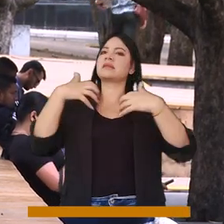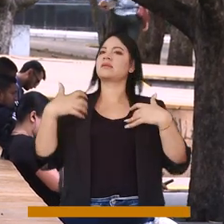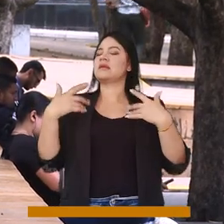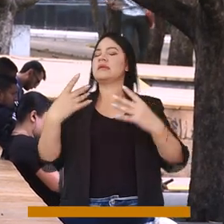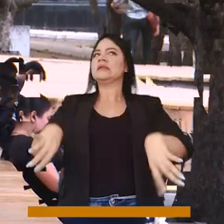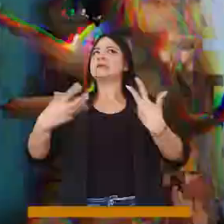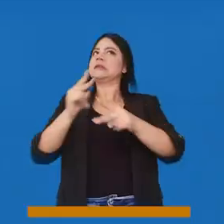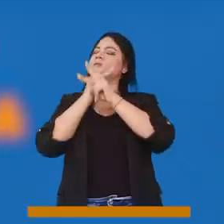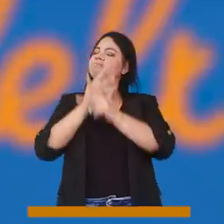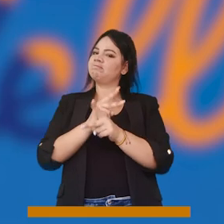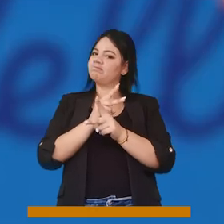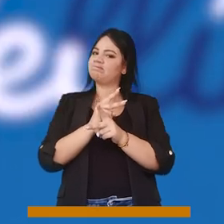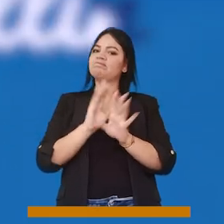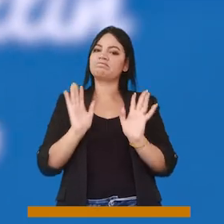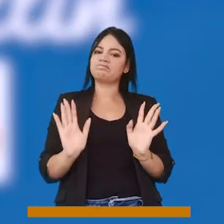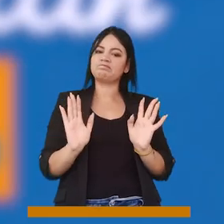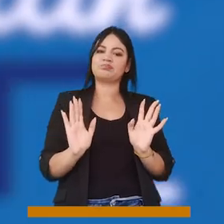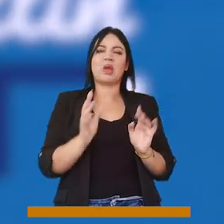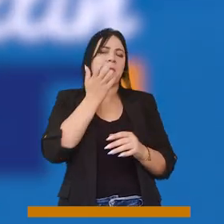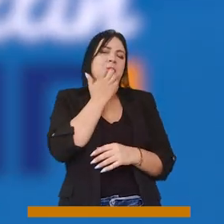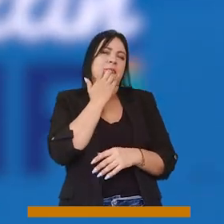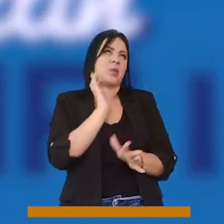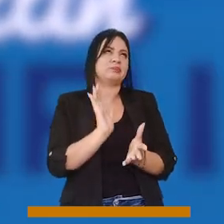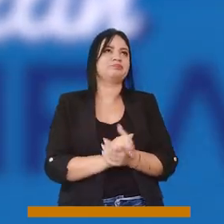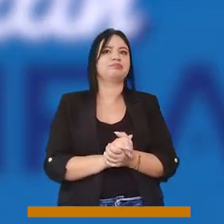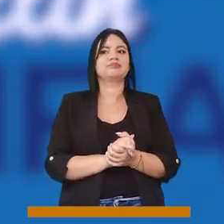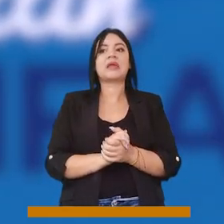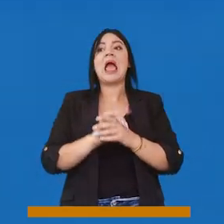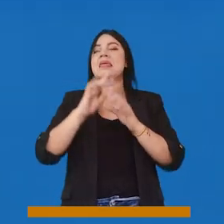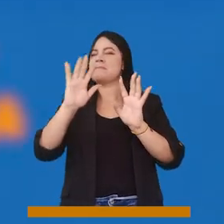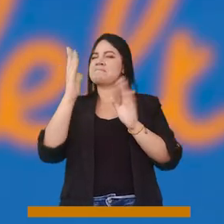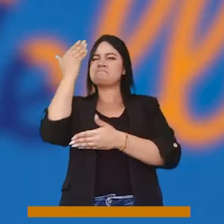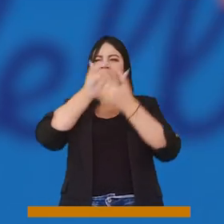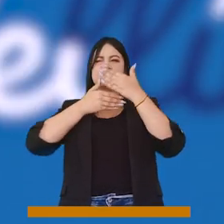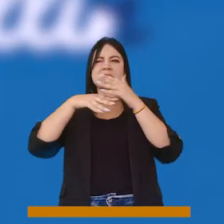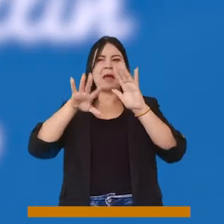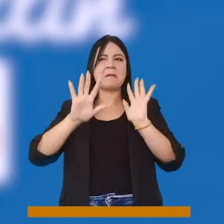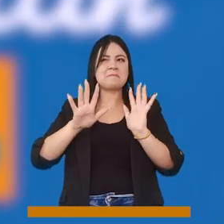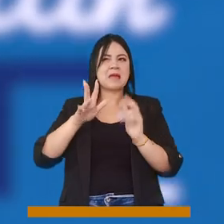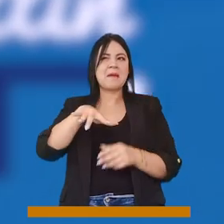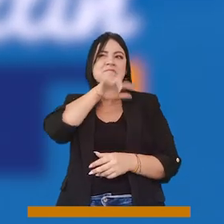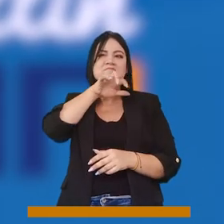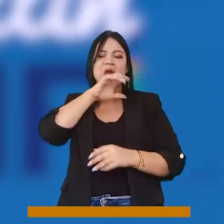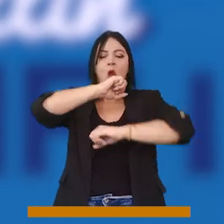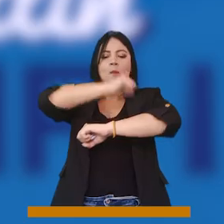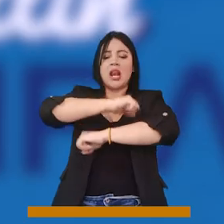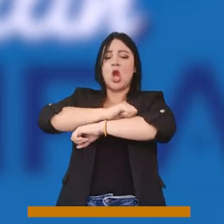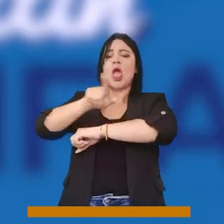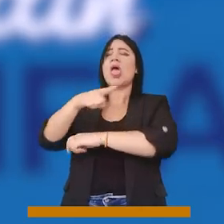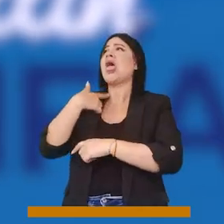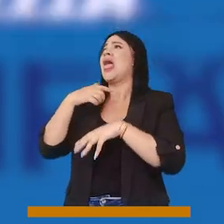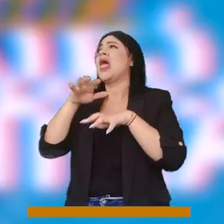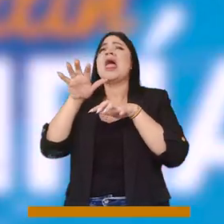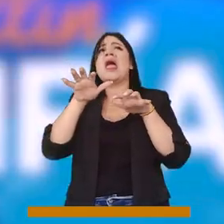inmediatamente, la vida de ese animal está en riesgo. Los casos de ejemplo, presunto maltrato de canino que permanece